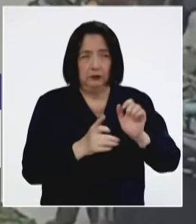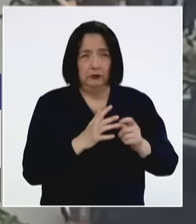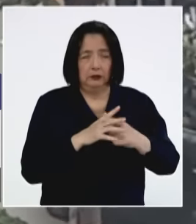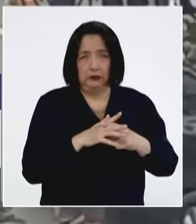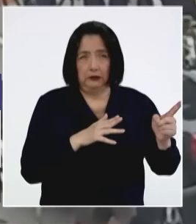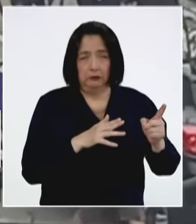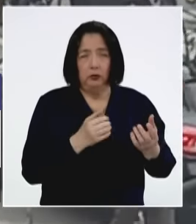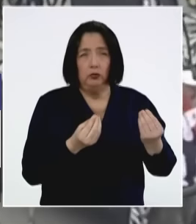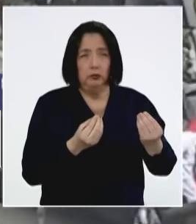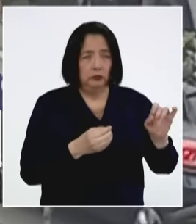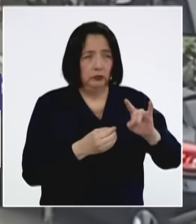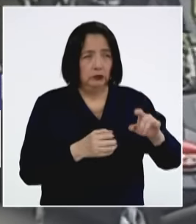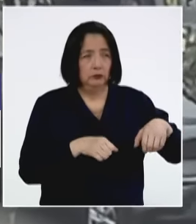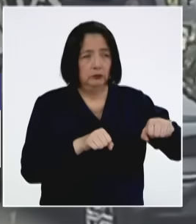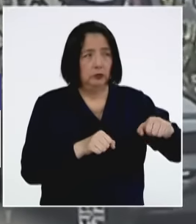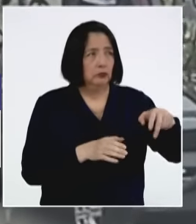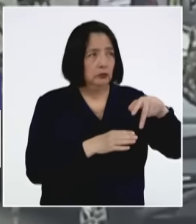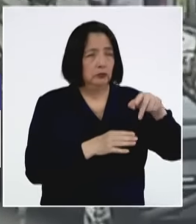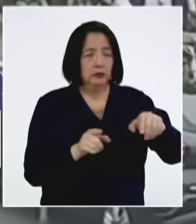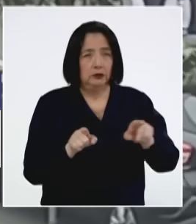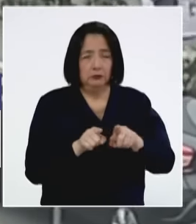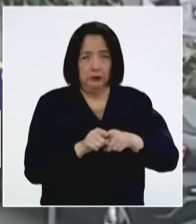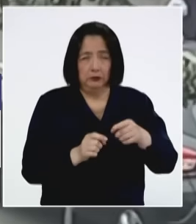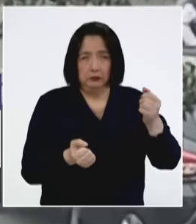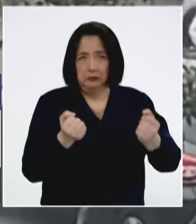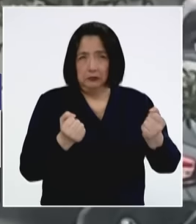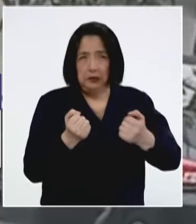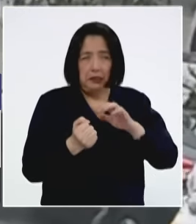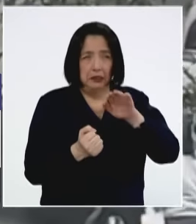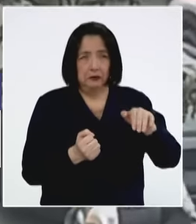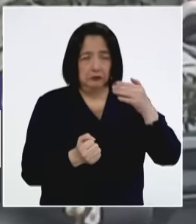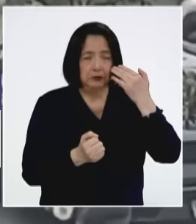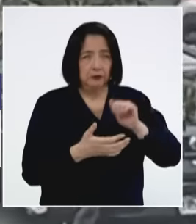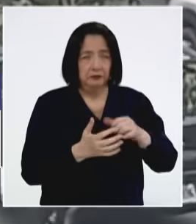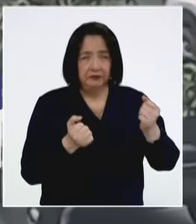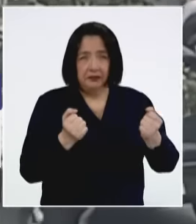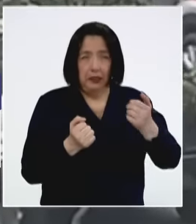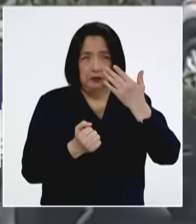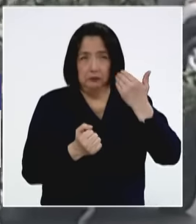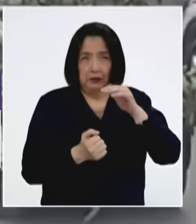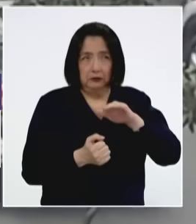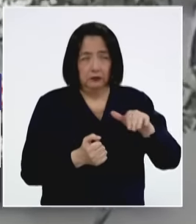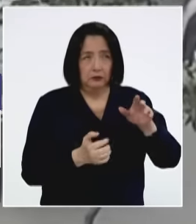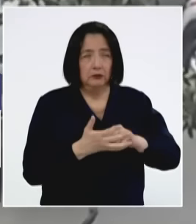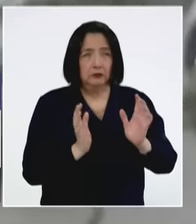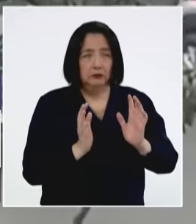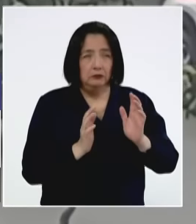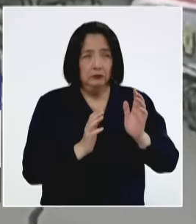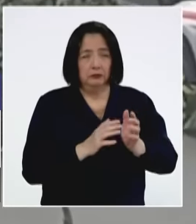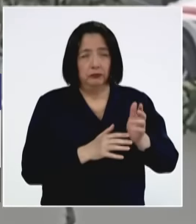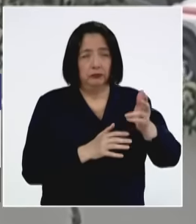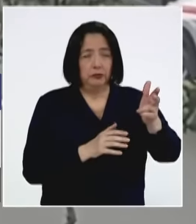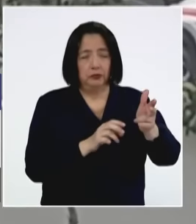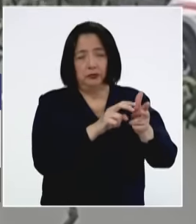huyen a bordo de una moto y también a bordo de un vehículo, una camioneta blanca. Esta camioneta blanca es abandonada luego